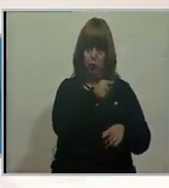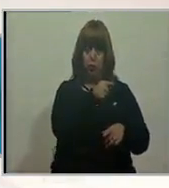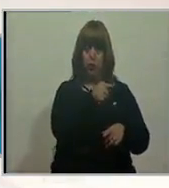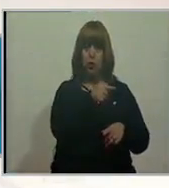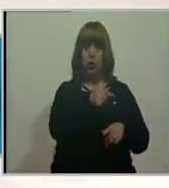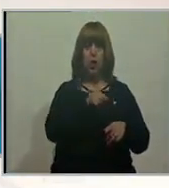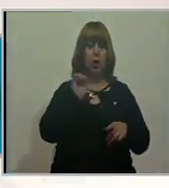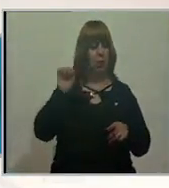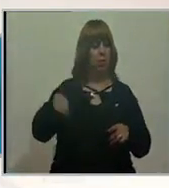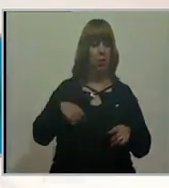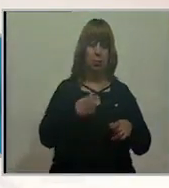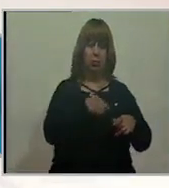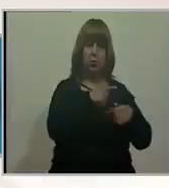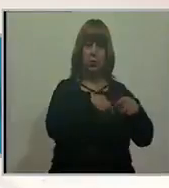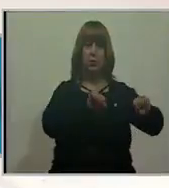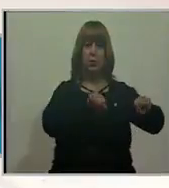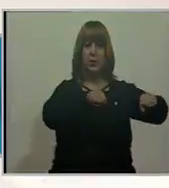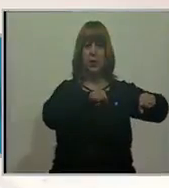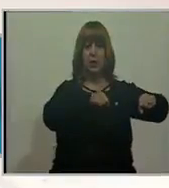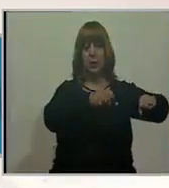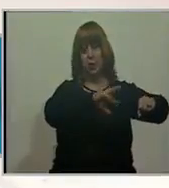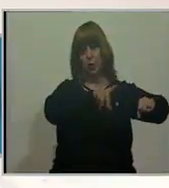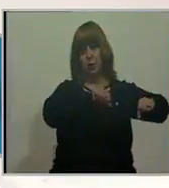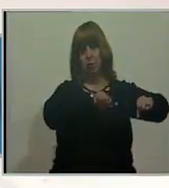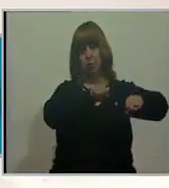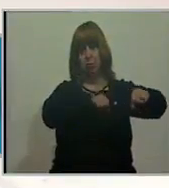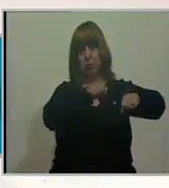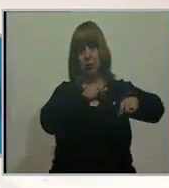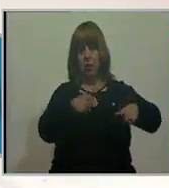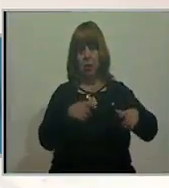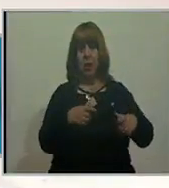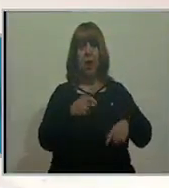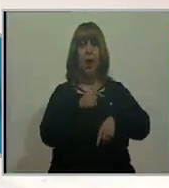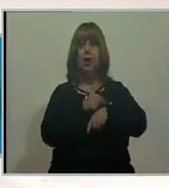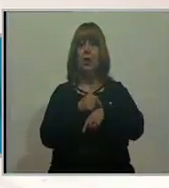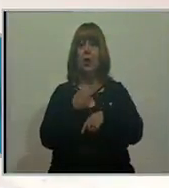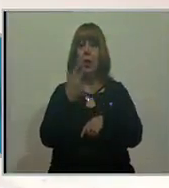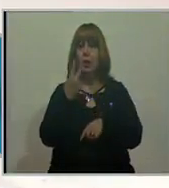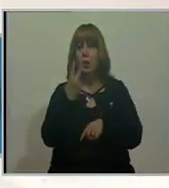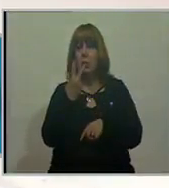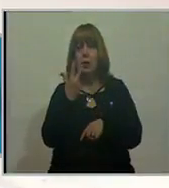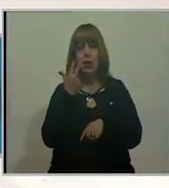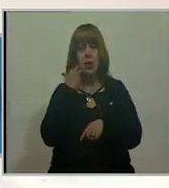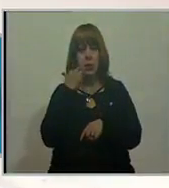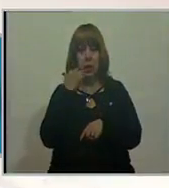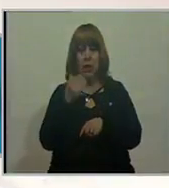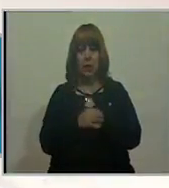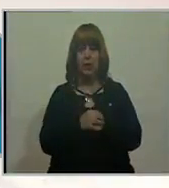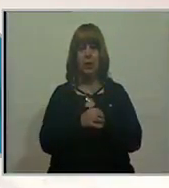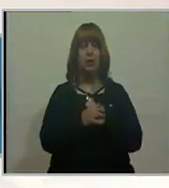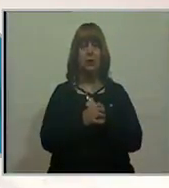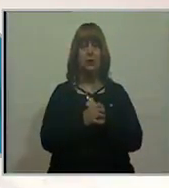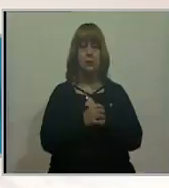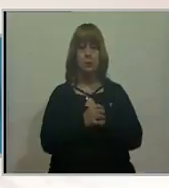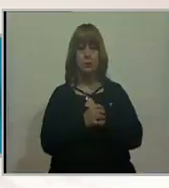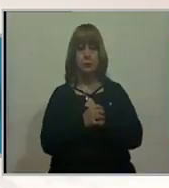la ignoran completamente y se van con la bici. Plena luz del día, Sí. Plena luz del día. Ahora lo bajamos absoluta. Y lo pasamos.